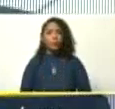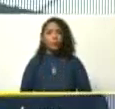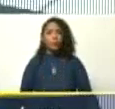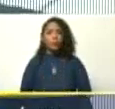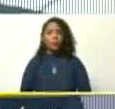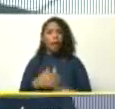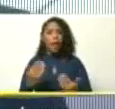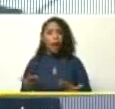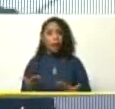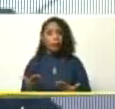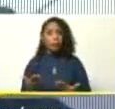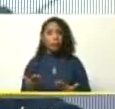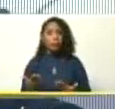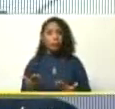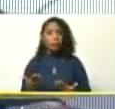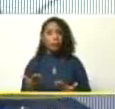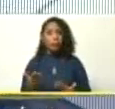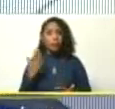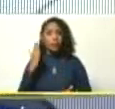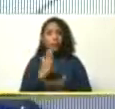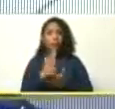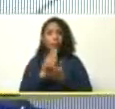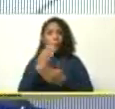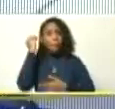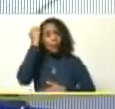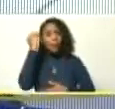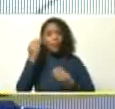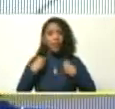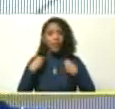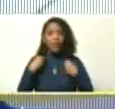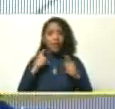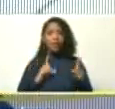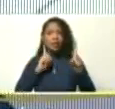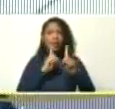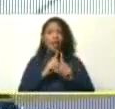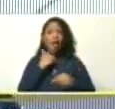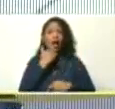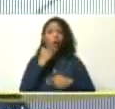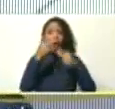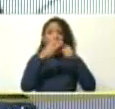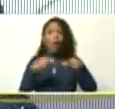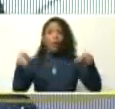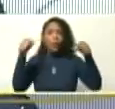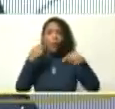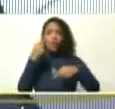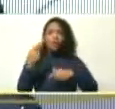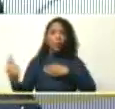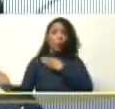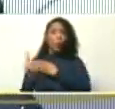atribuirnos el hecho de vivir en la luna o muy cerca de algún planeta de la luna, ¿no?